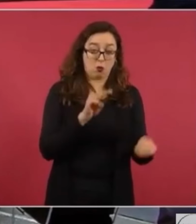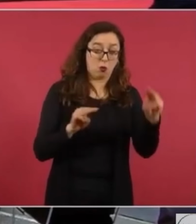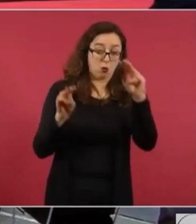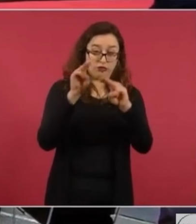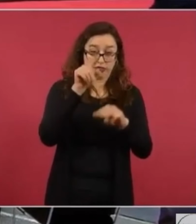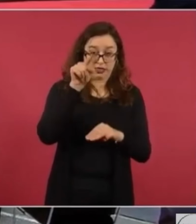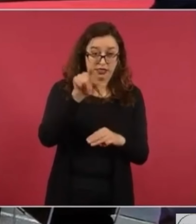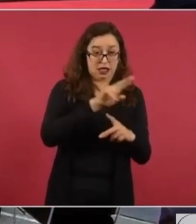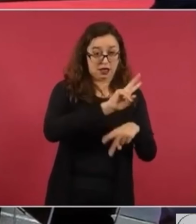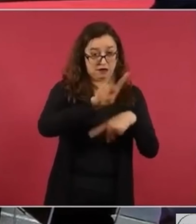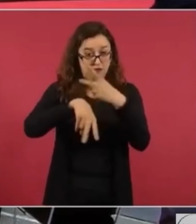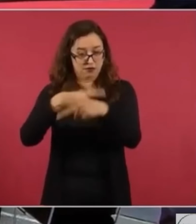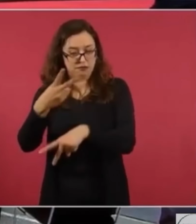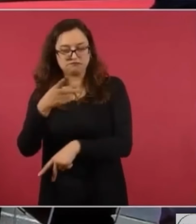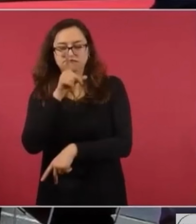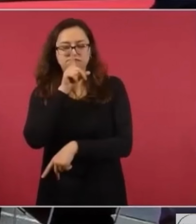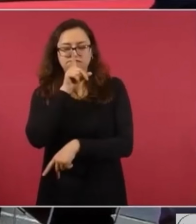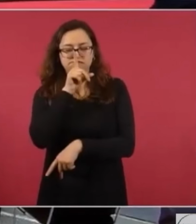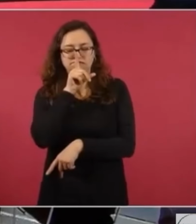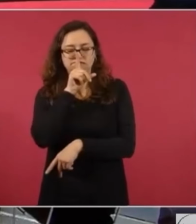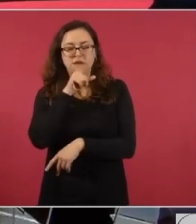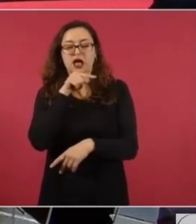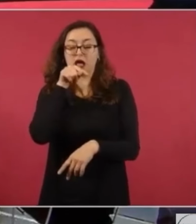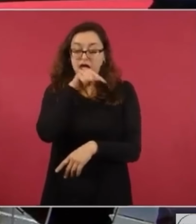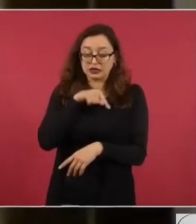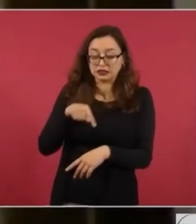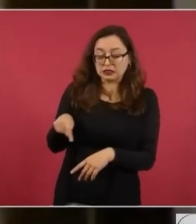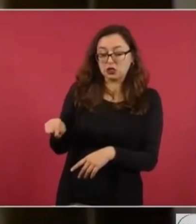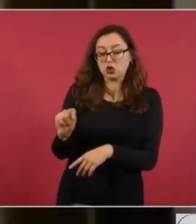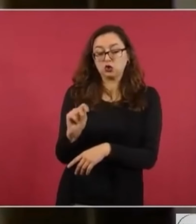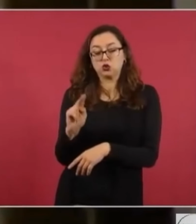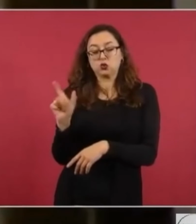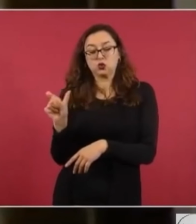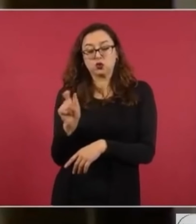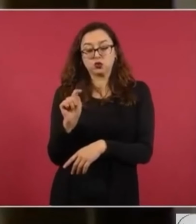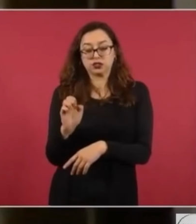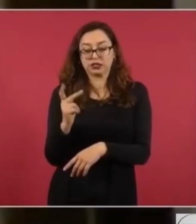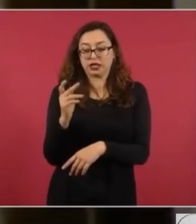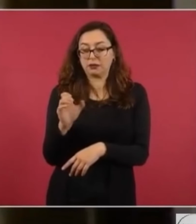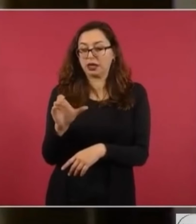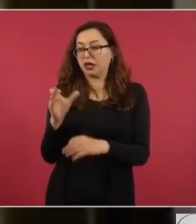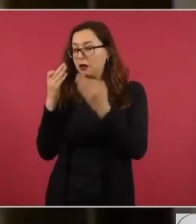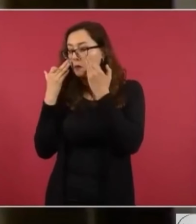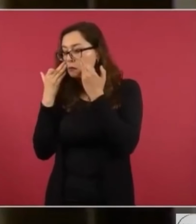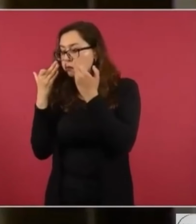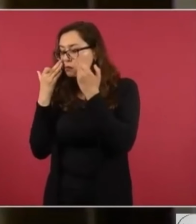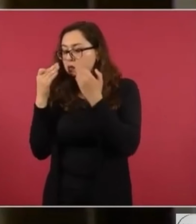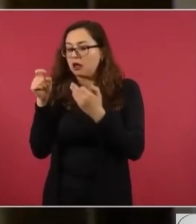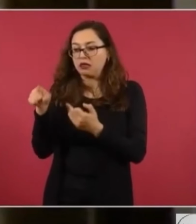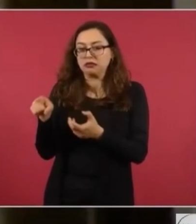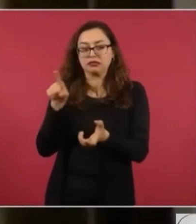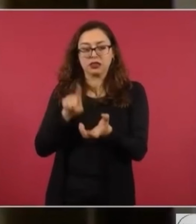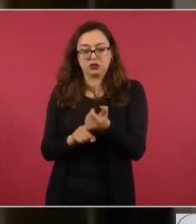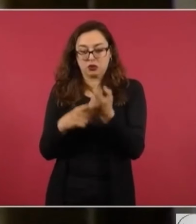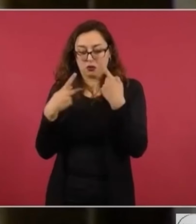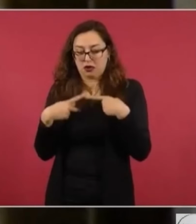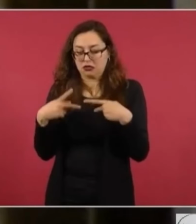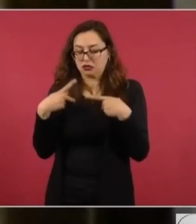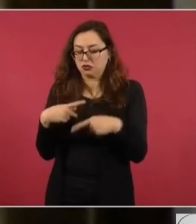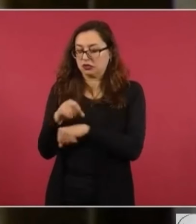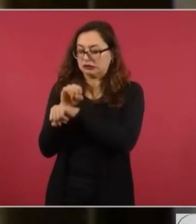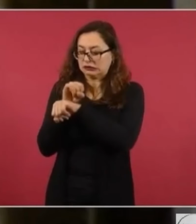cuenca cerca de Tuxtepec, donde escucha o atestigua los tormentos que sufren los trabajadores de las plantaciones